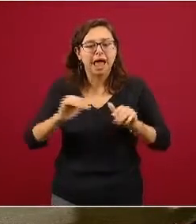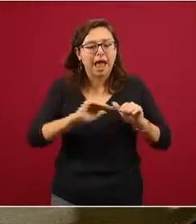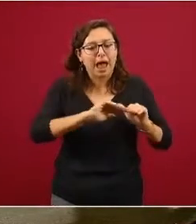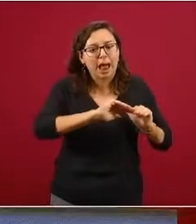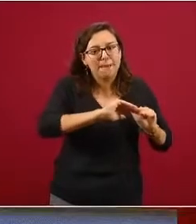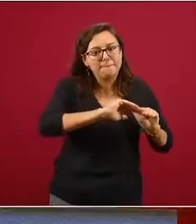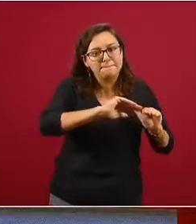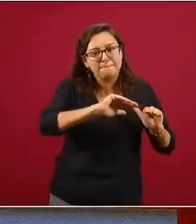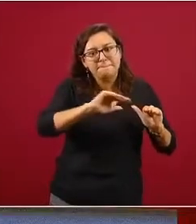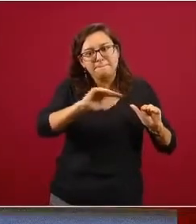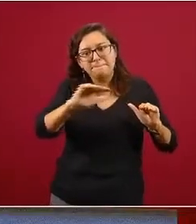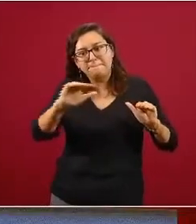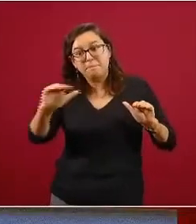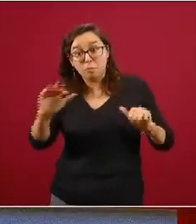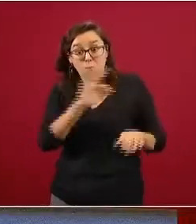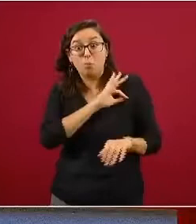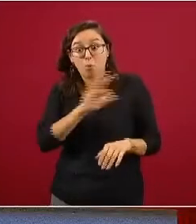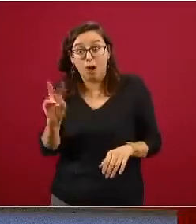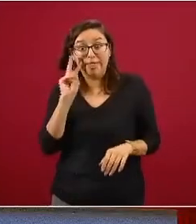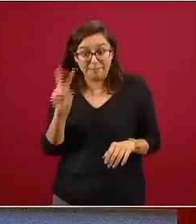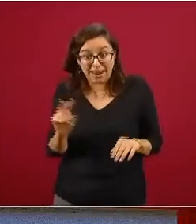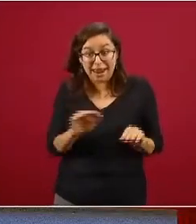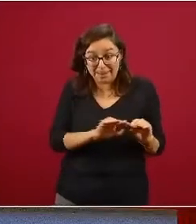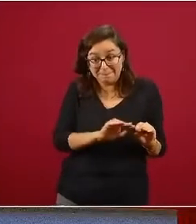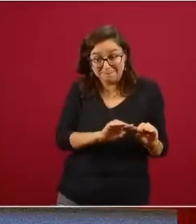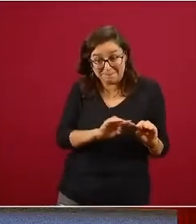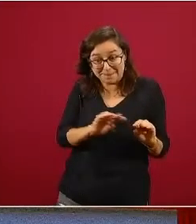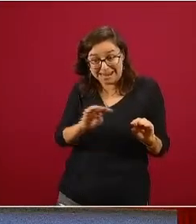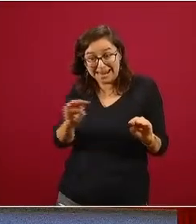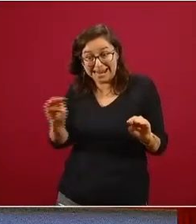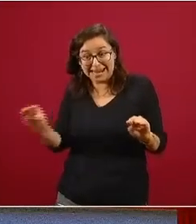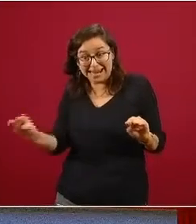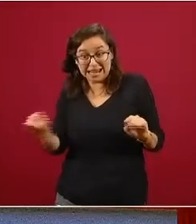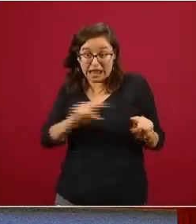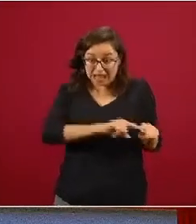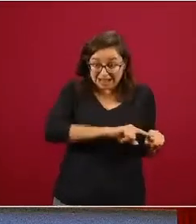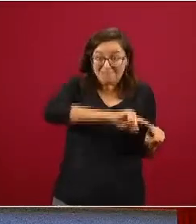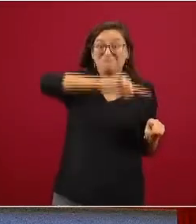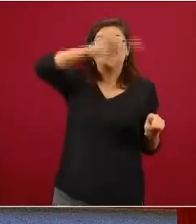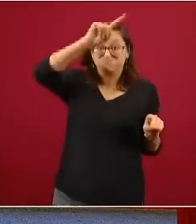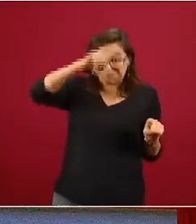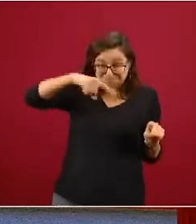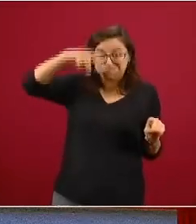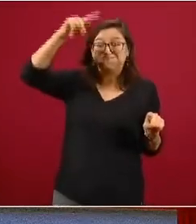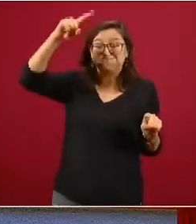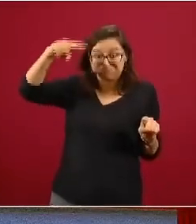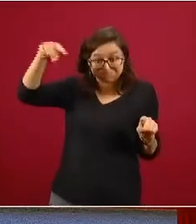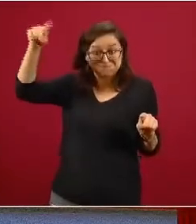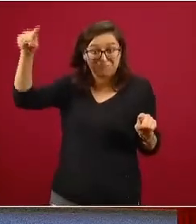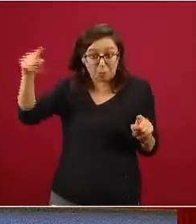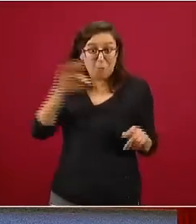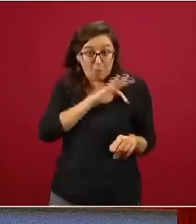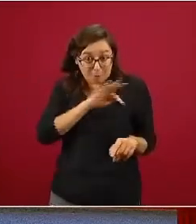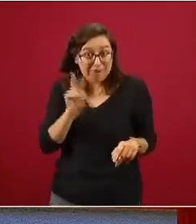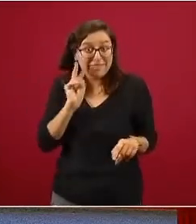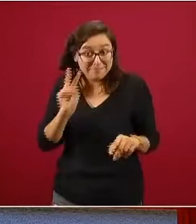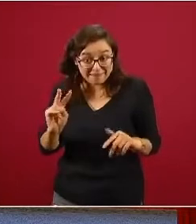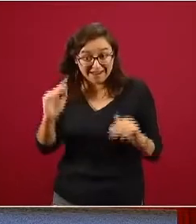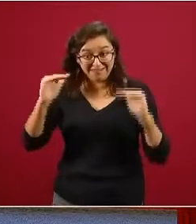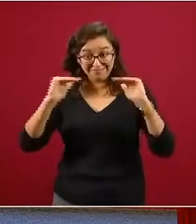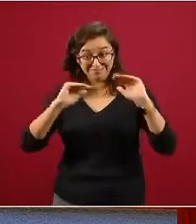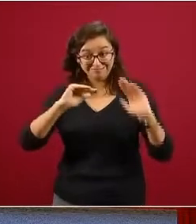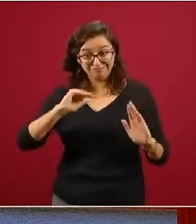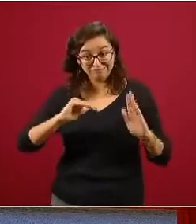curva plana. Esto es plano con respecto a esto. o con respecto a lo que hubiera ocurrido en